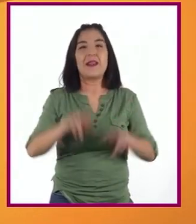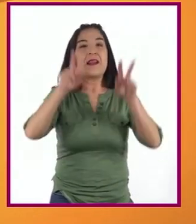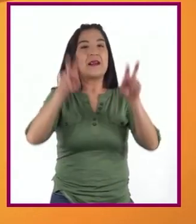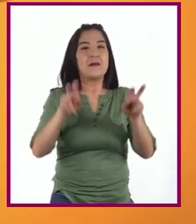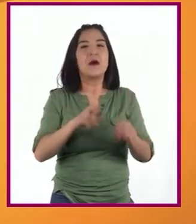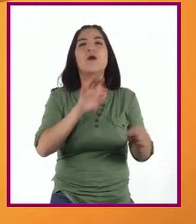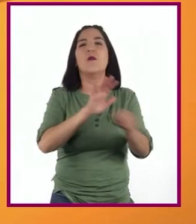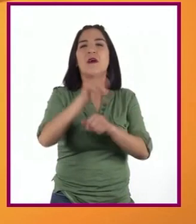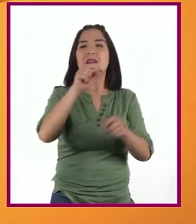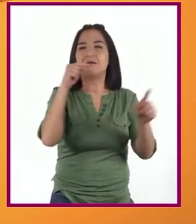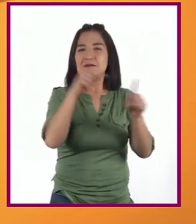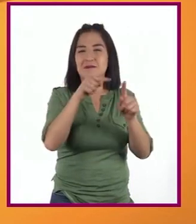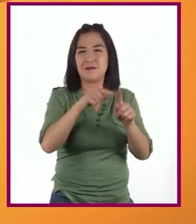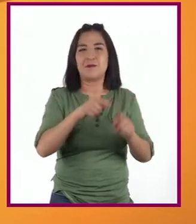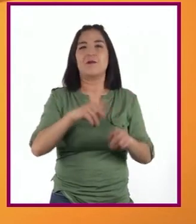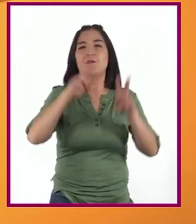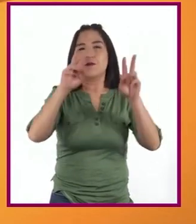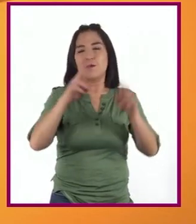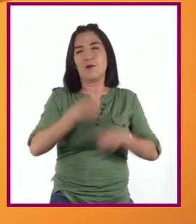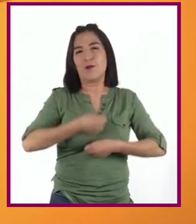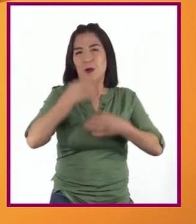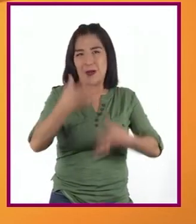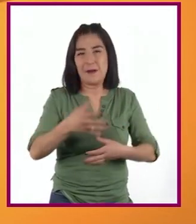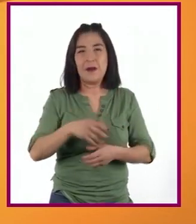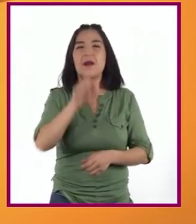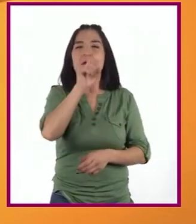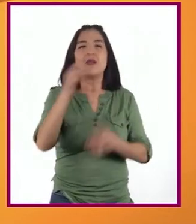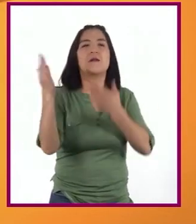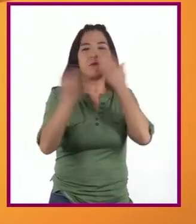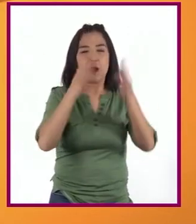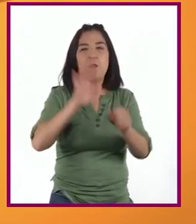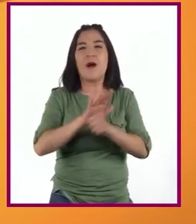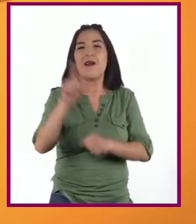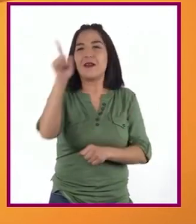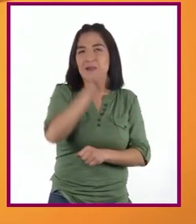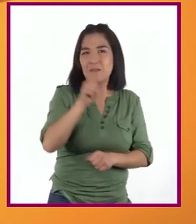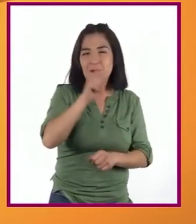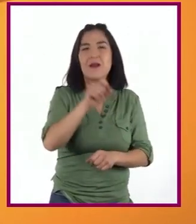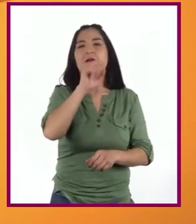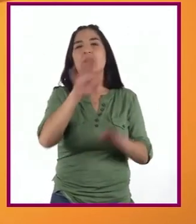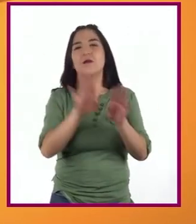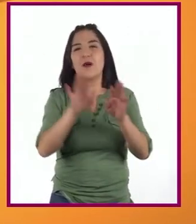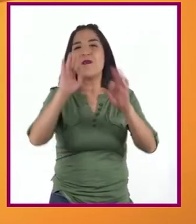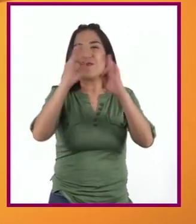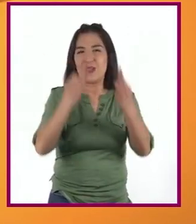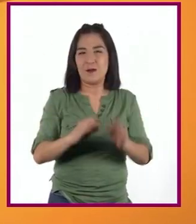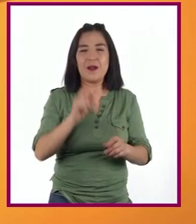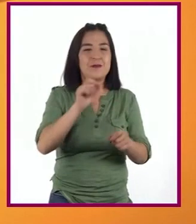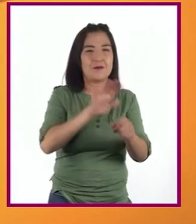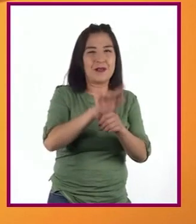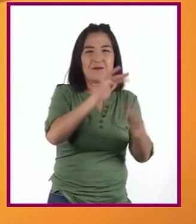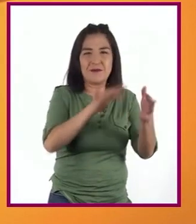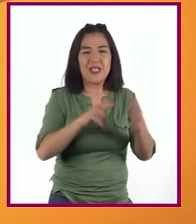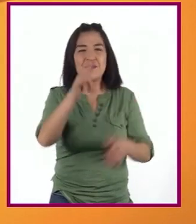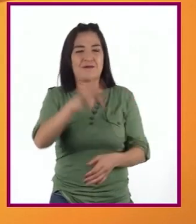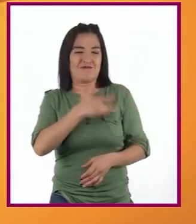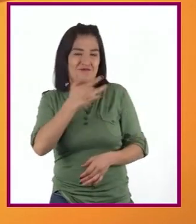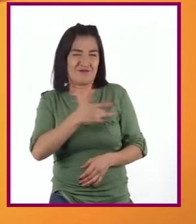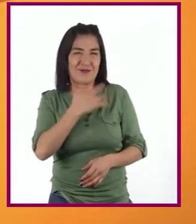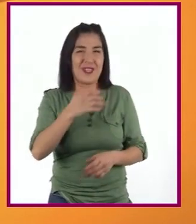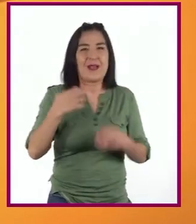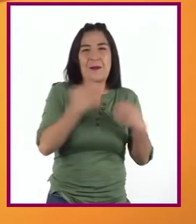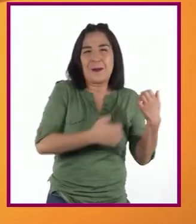en el poema, análisis del lenguaje figurado y figuras retóricas, sensaciones,